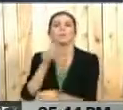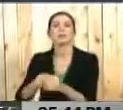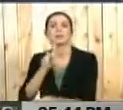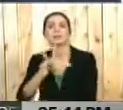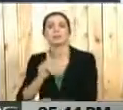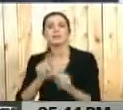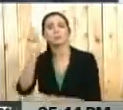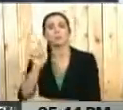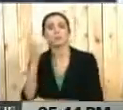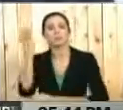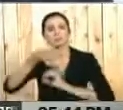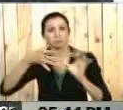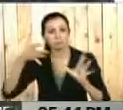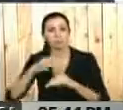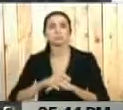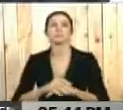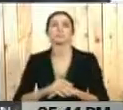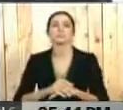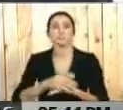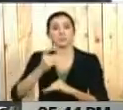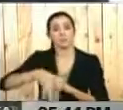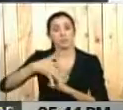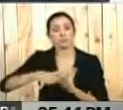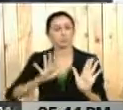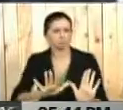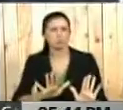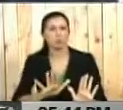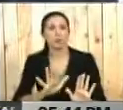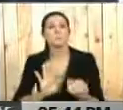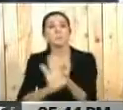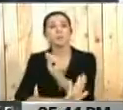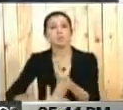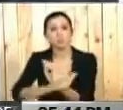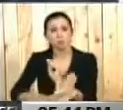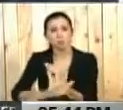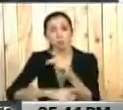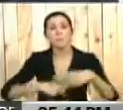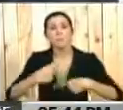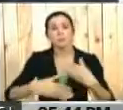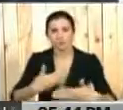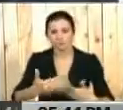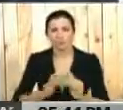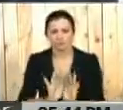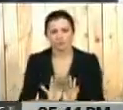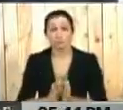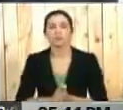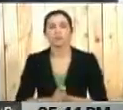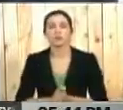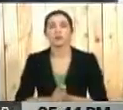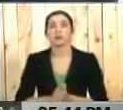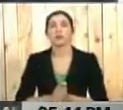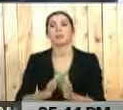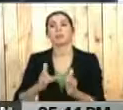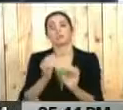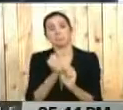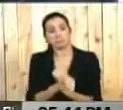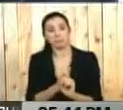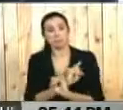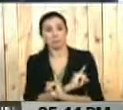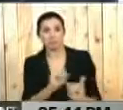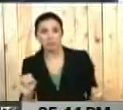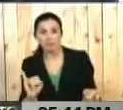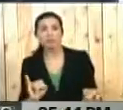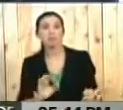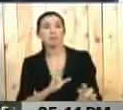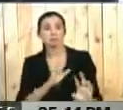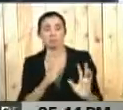llama en derecho una medida cautelar, una medida de protección del procedimiento, para que al final este tenga el